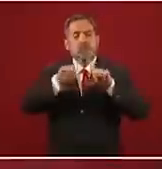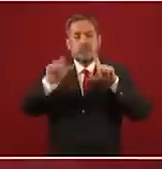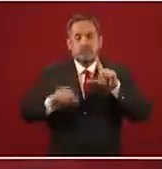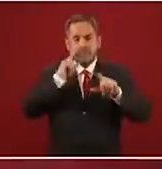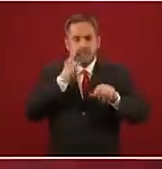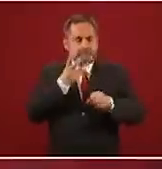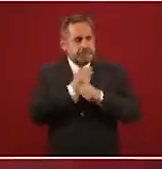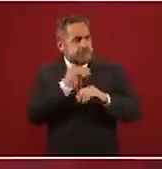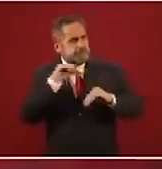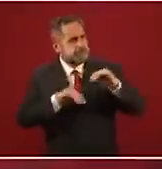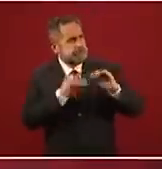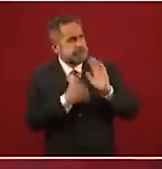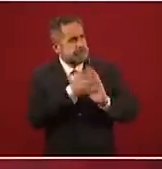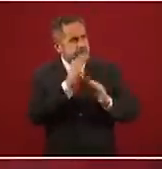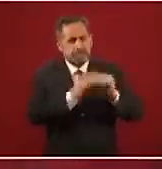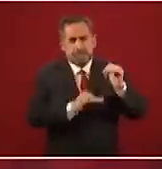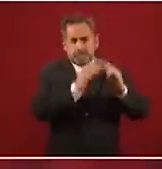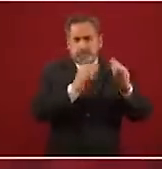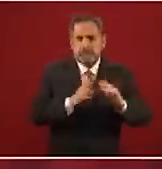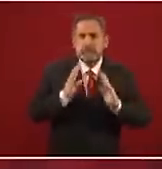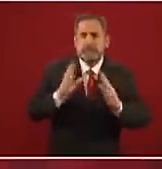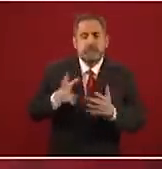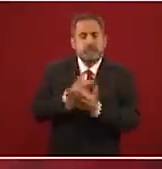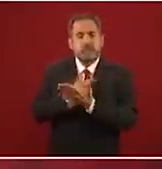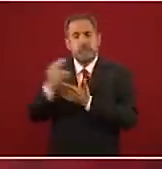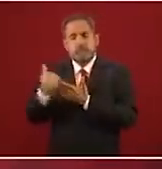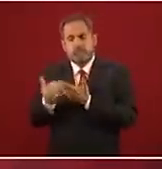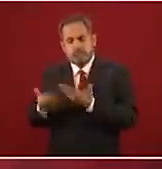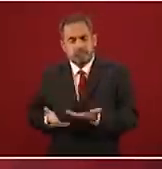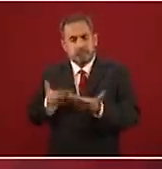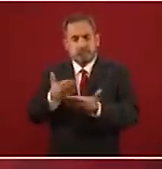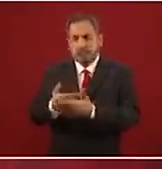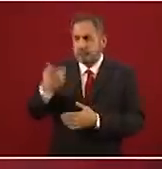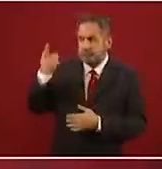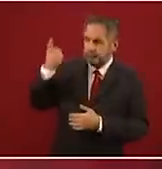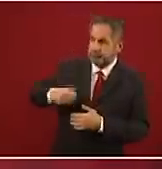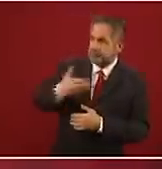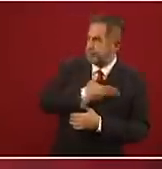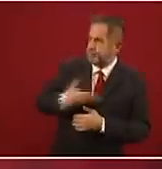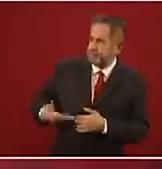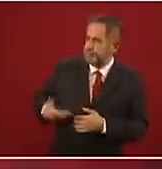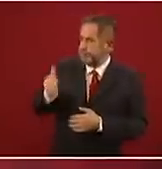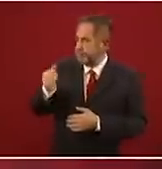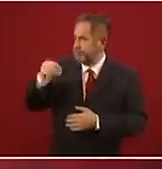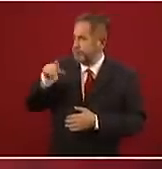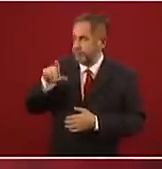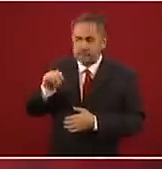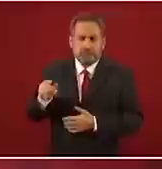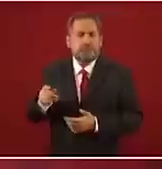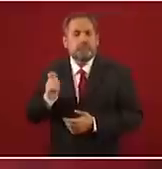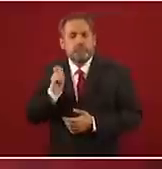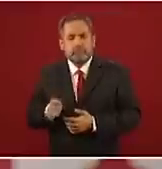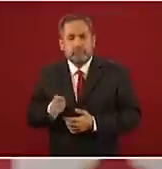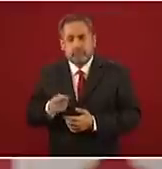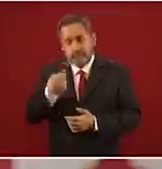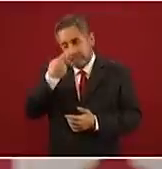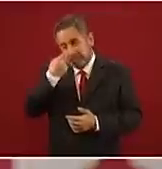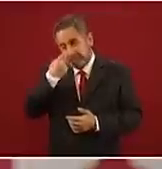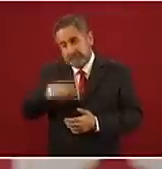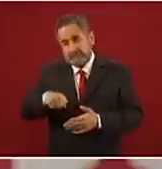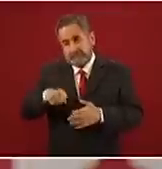Infraestructura. Y tenemos el proyecto del señor presidente de